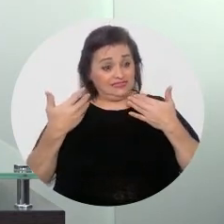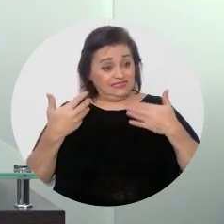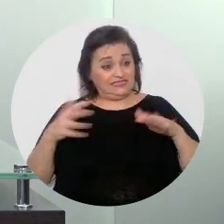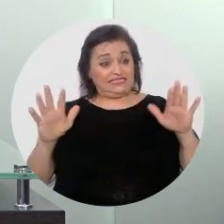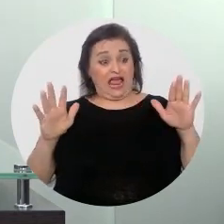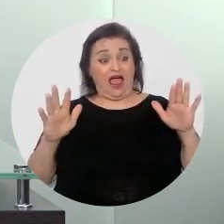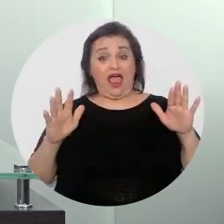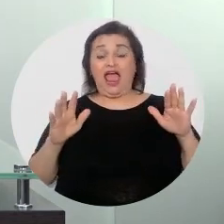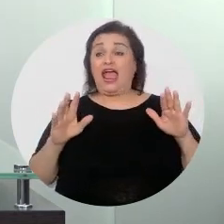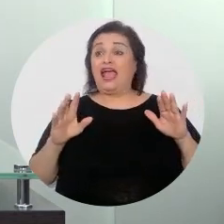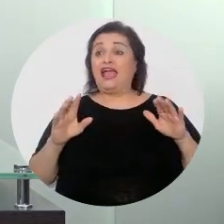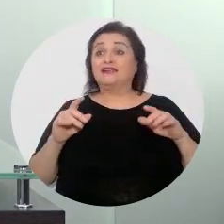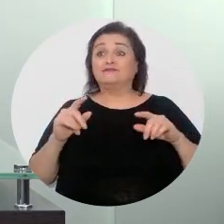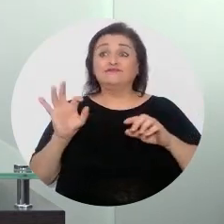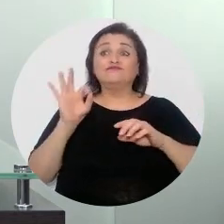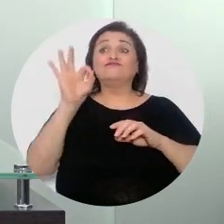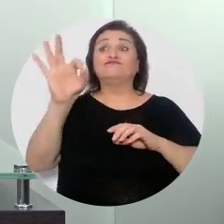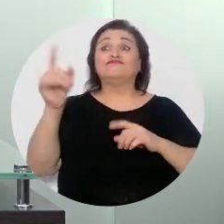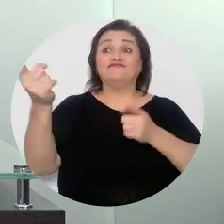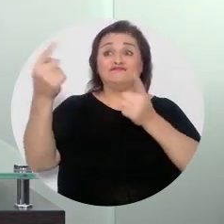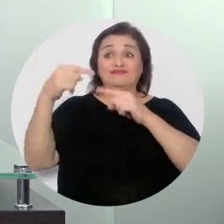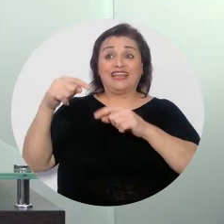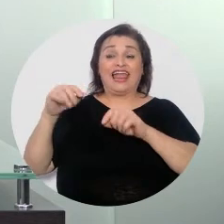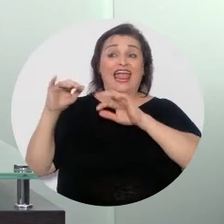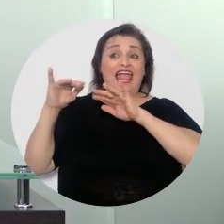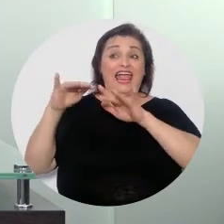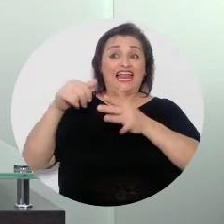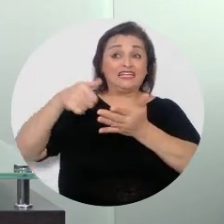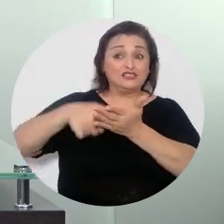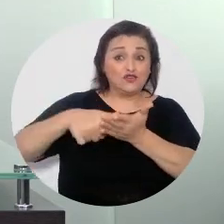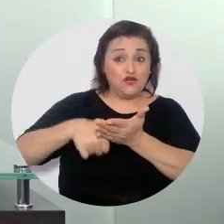una vez que tienen lugar las elecciones,